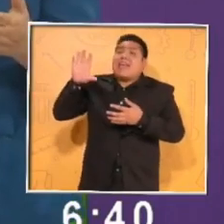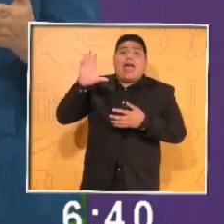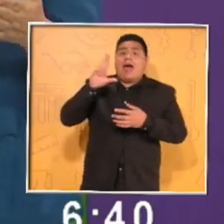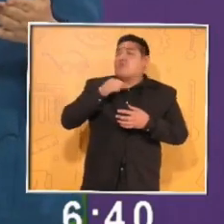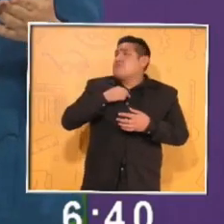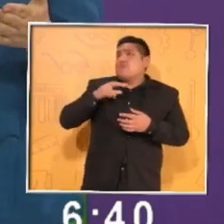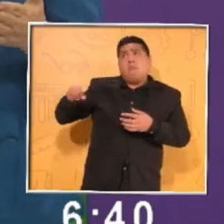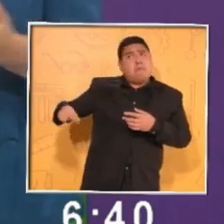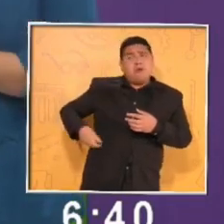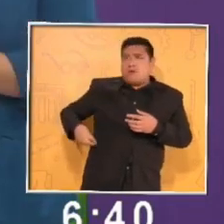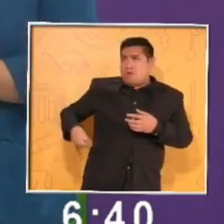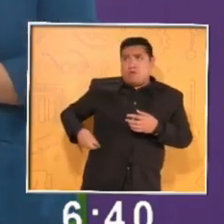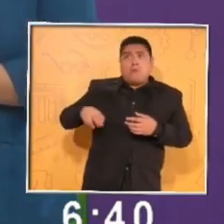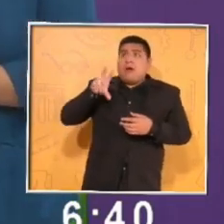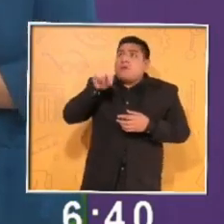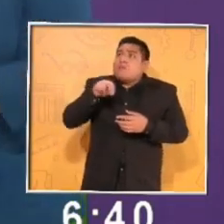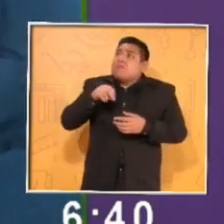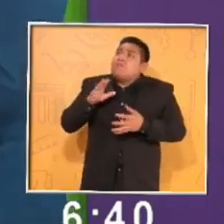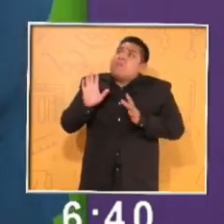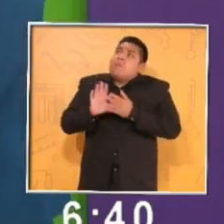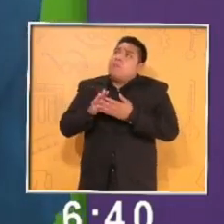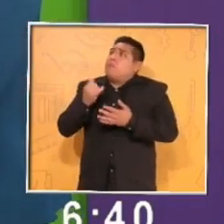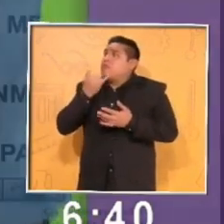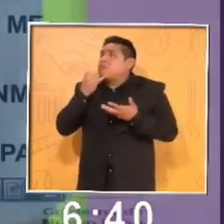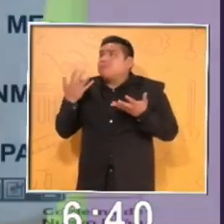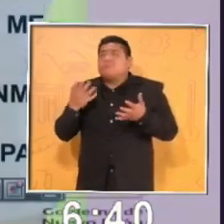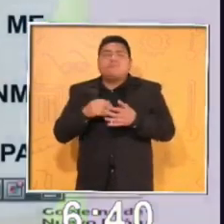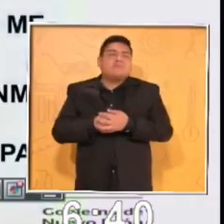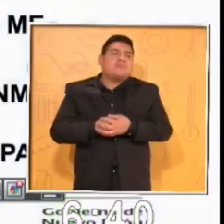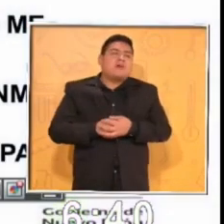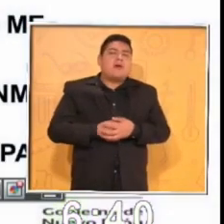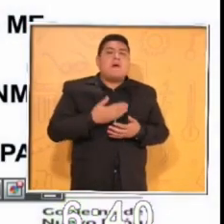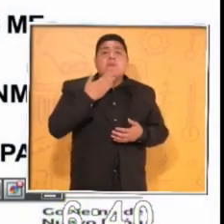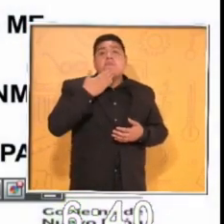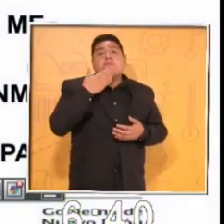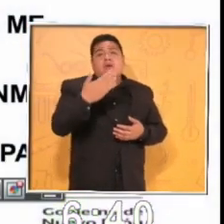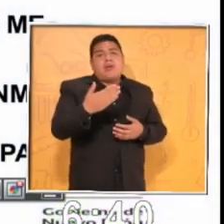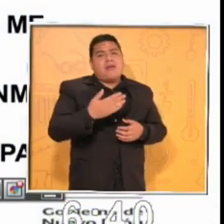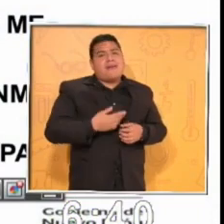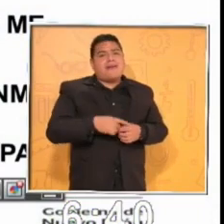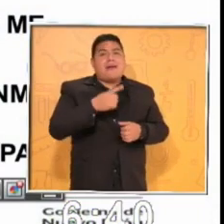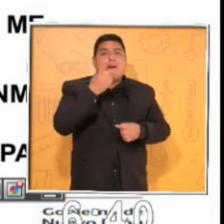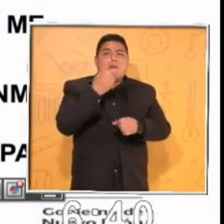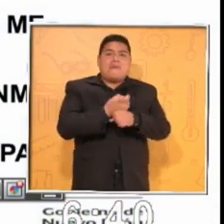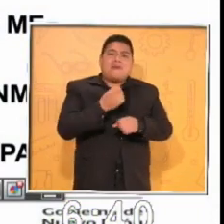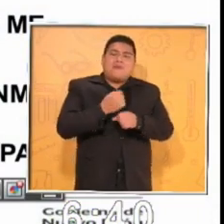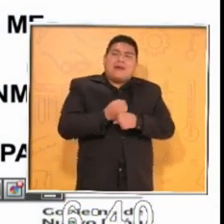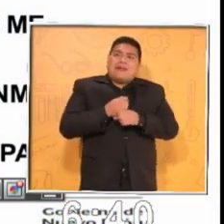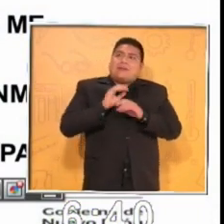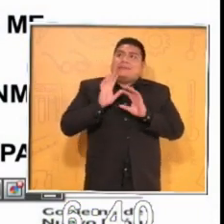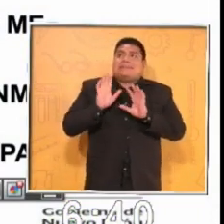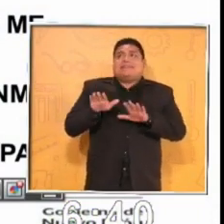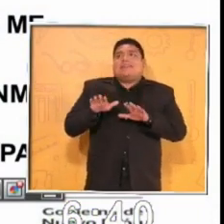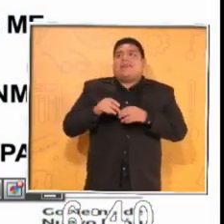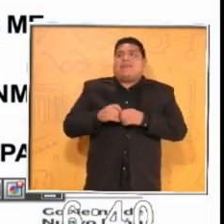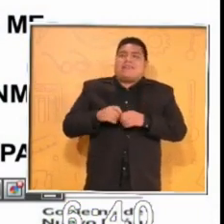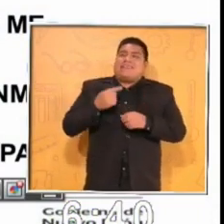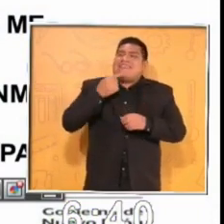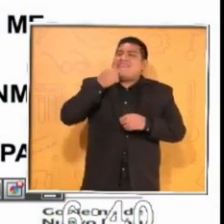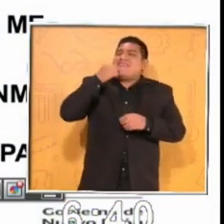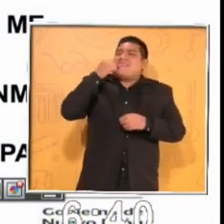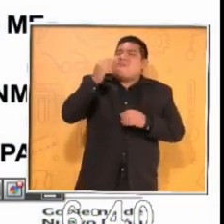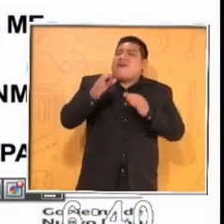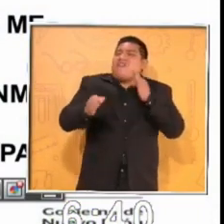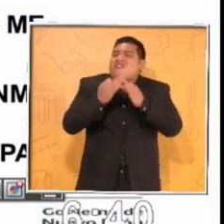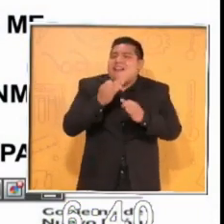de que no fue nuestra responsabilidad? Pues bien, primero, no doy los datos completos. No